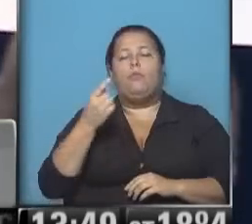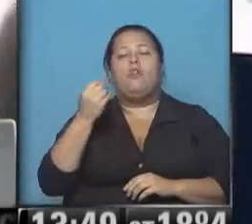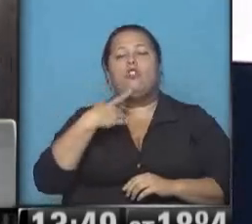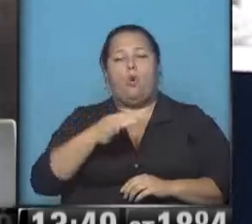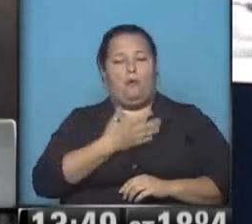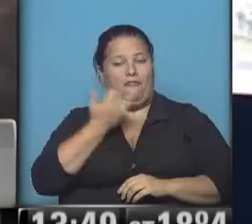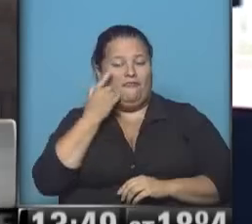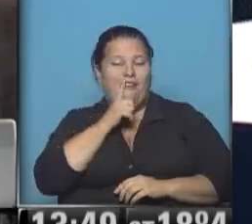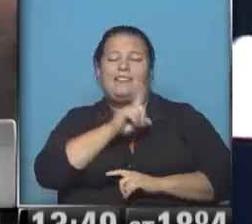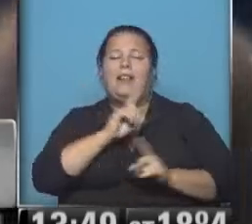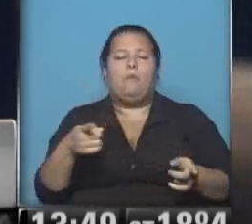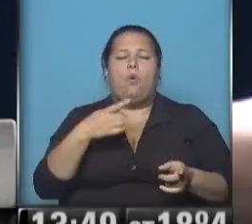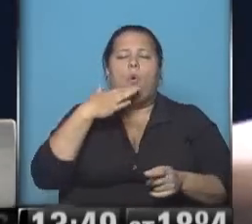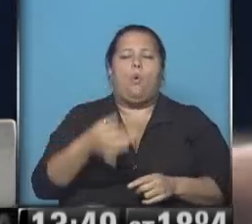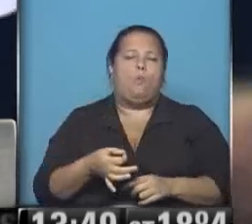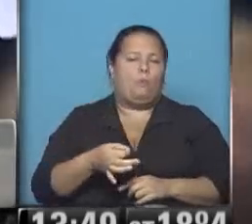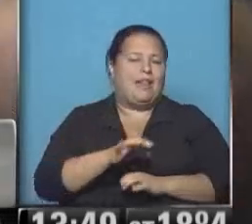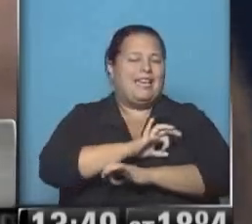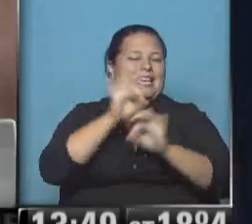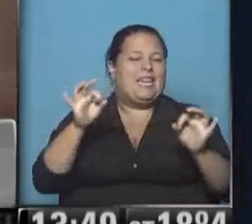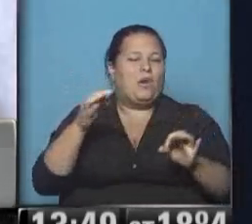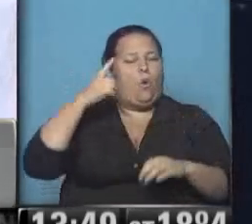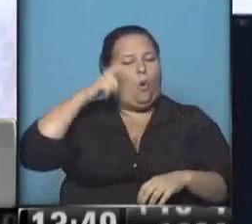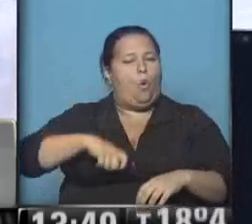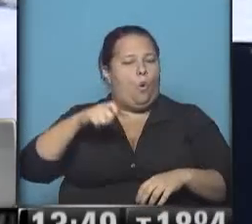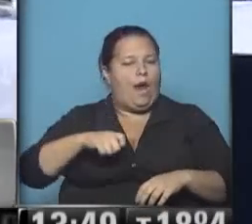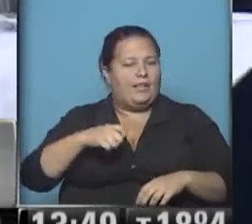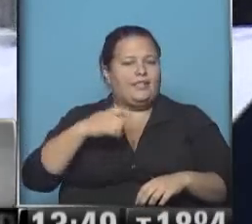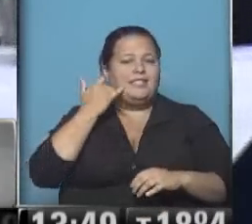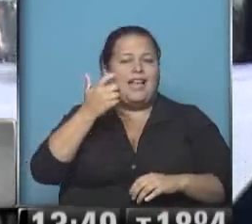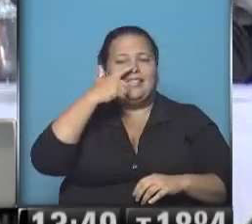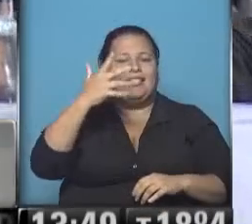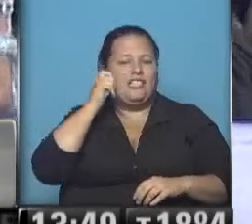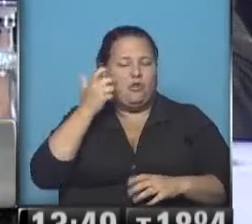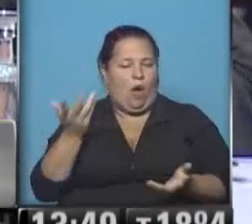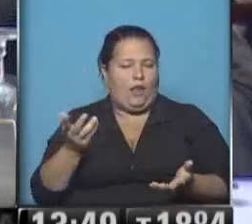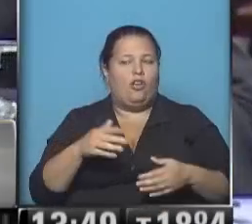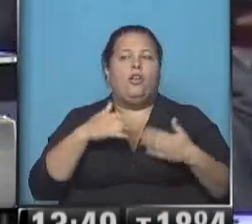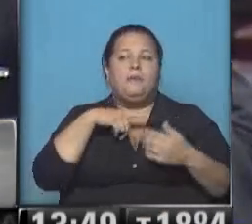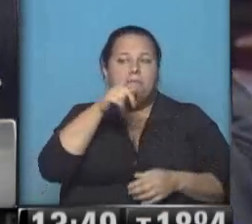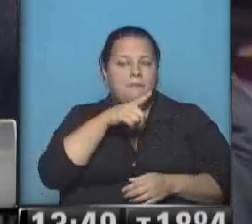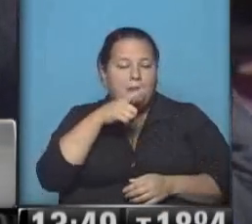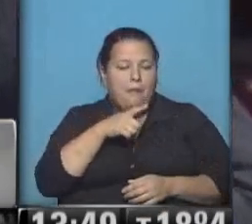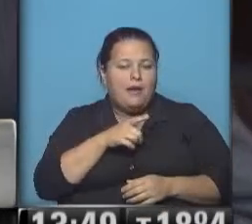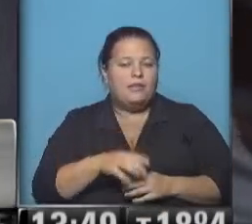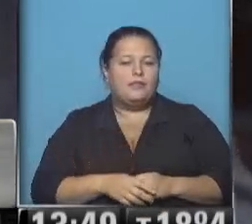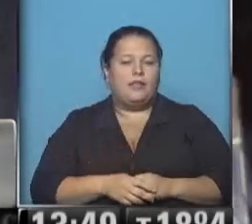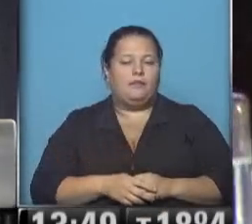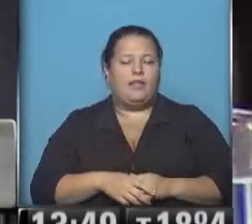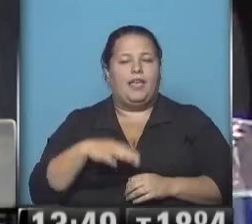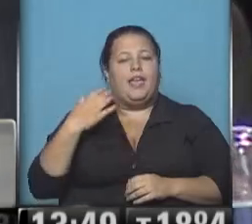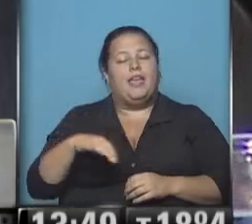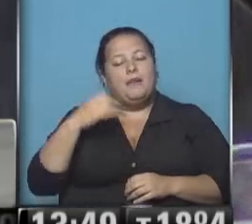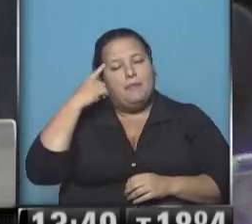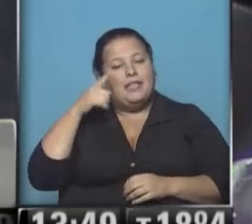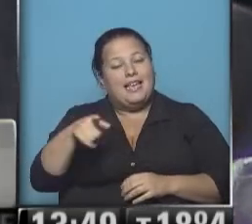Dr Fight sino no se ha cumplido por ningún magistrado que haya cumplido 75 años Me parece que eh tenemos que estudar la